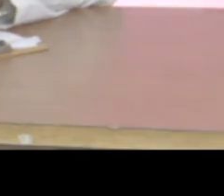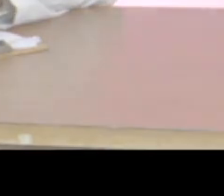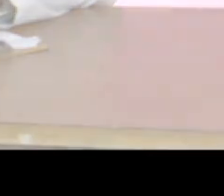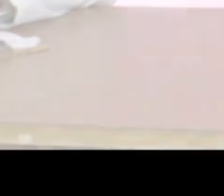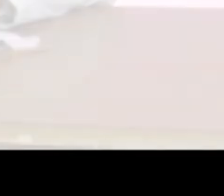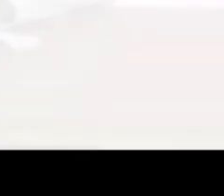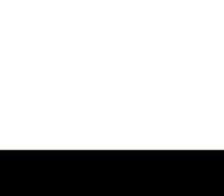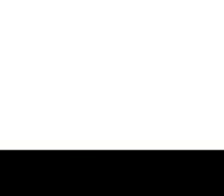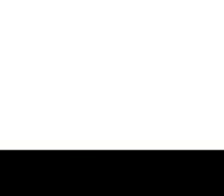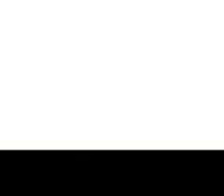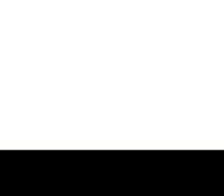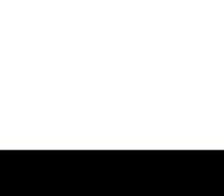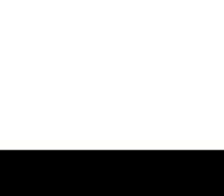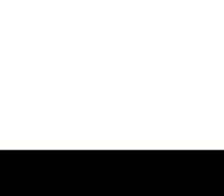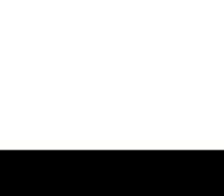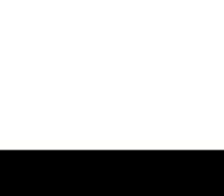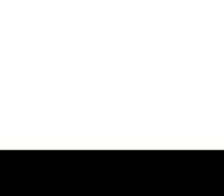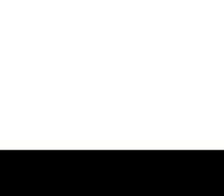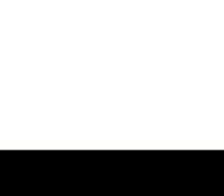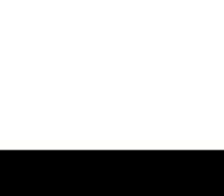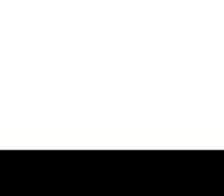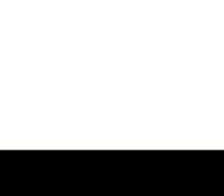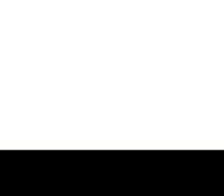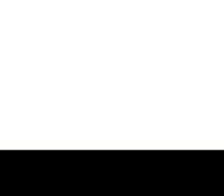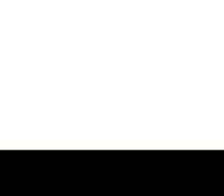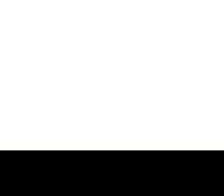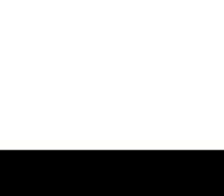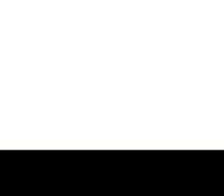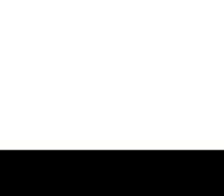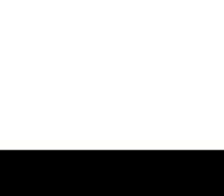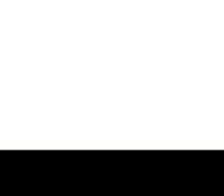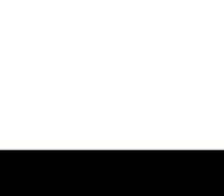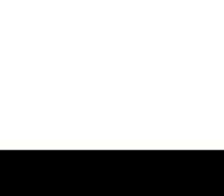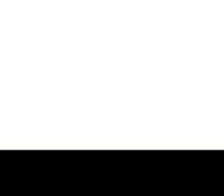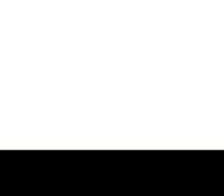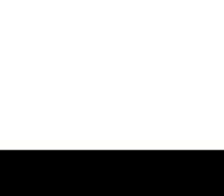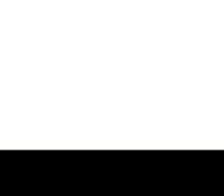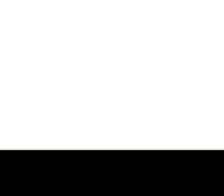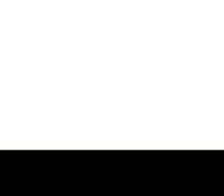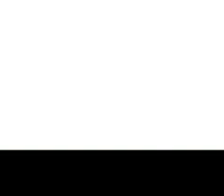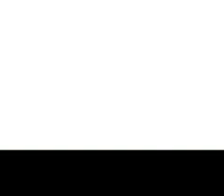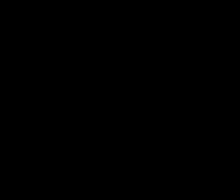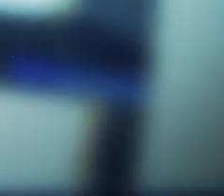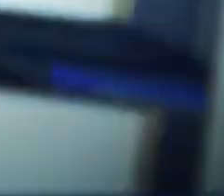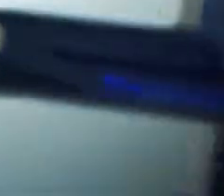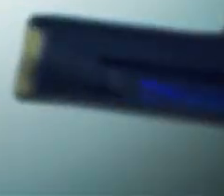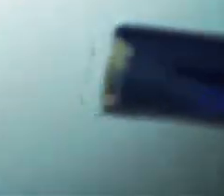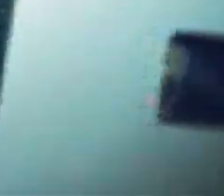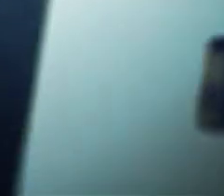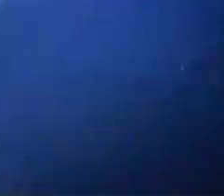automedique. Gobierno de Reconciliación y Unidad Nacional, Ministerio de Salud.